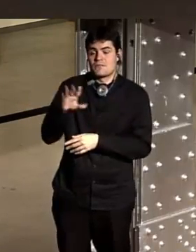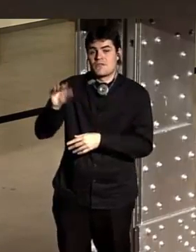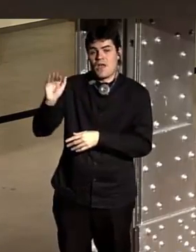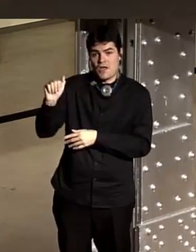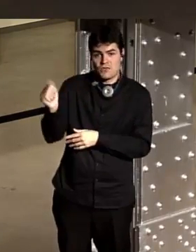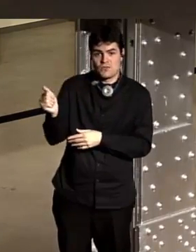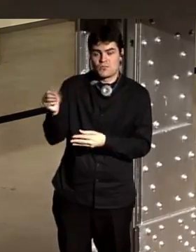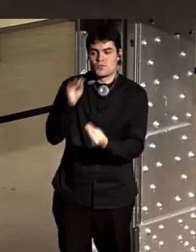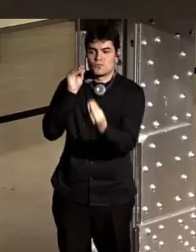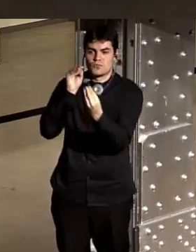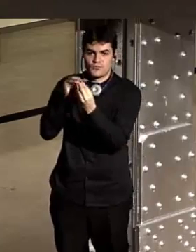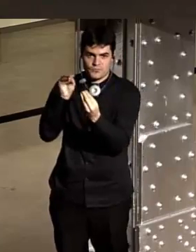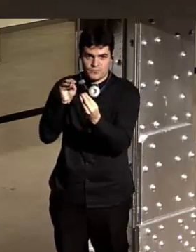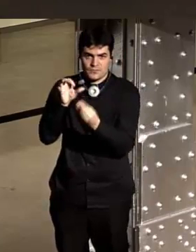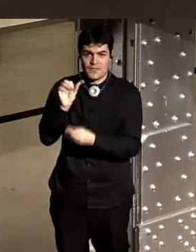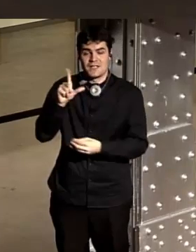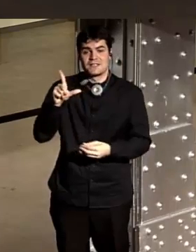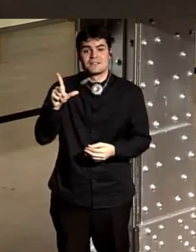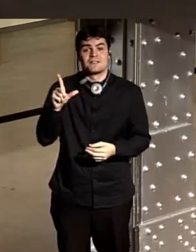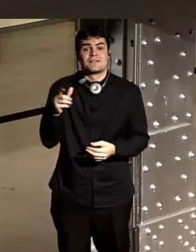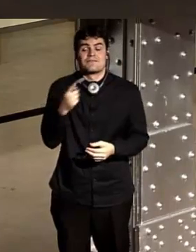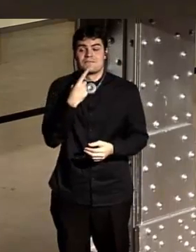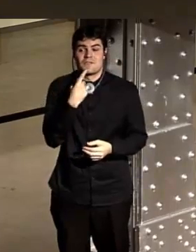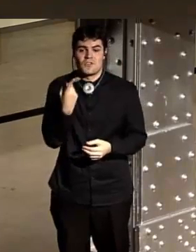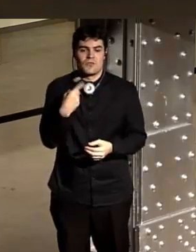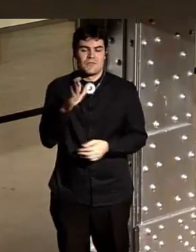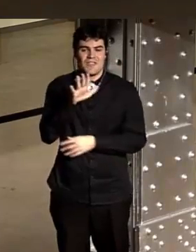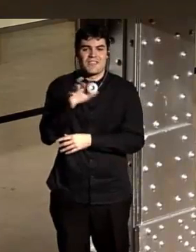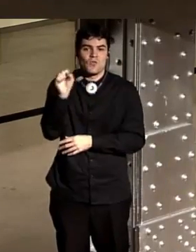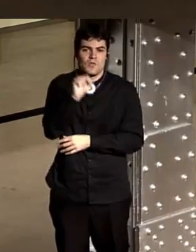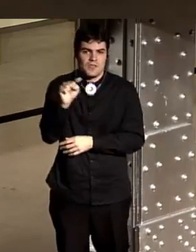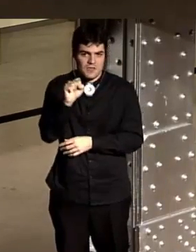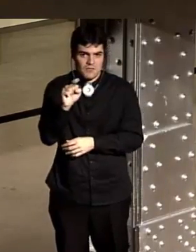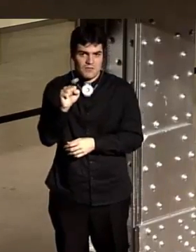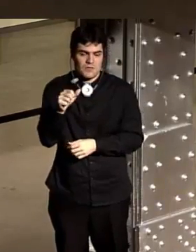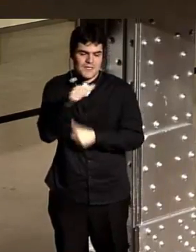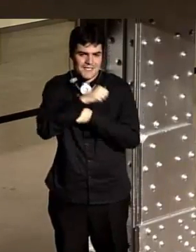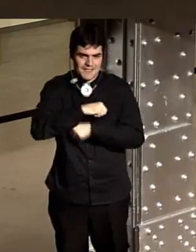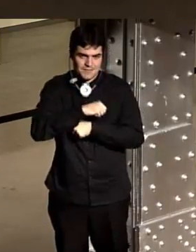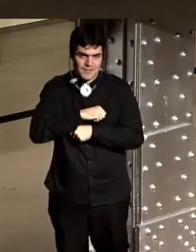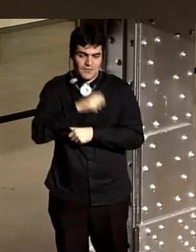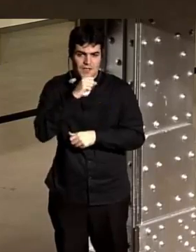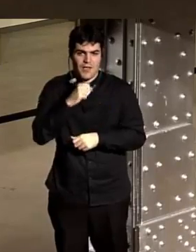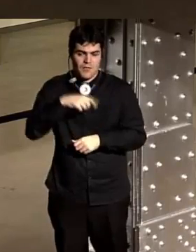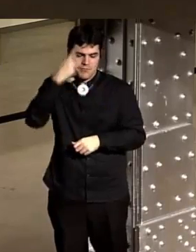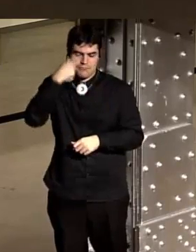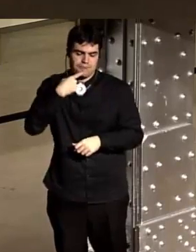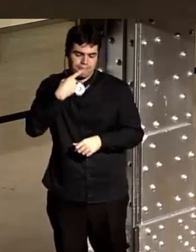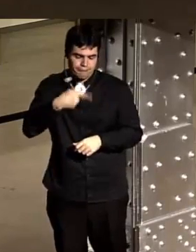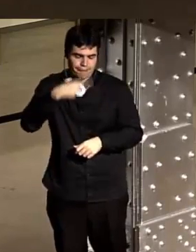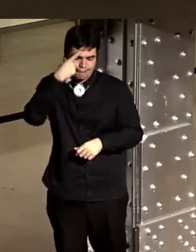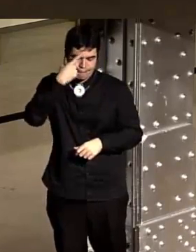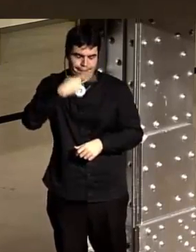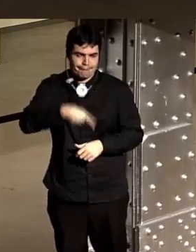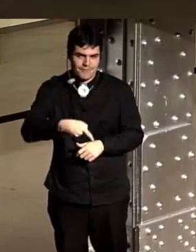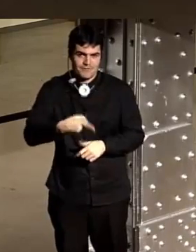boca. Y Sal dice, llevo 50 años esperando hacer esto. Y la abuela le contestó, lo sé. Entonces, esa misma historia es